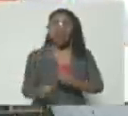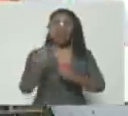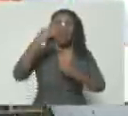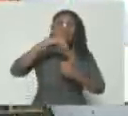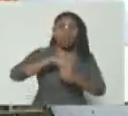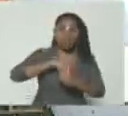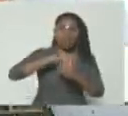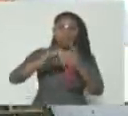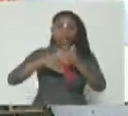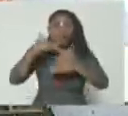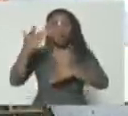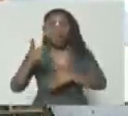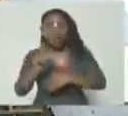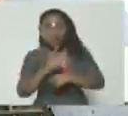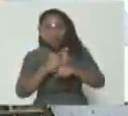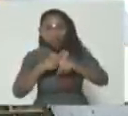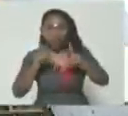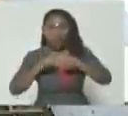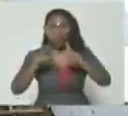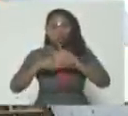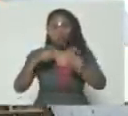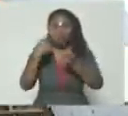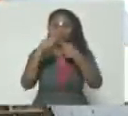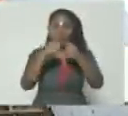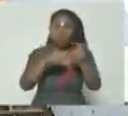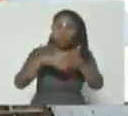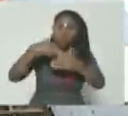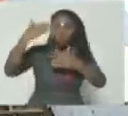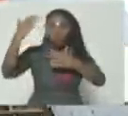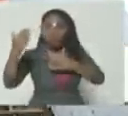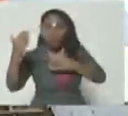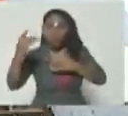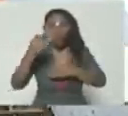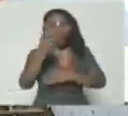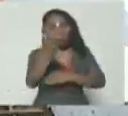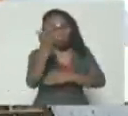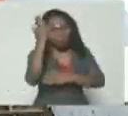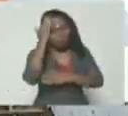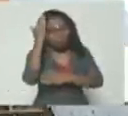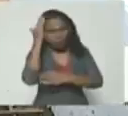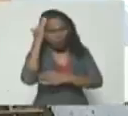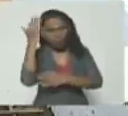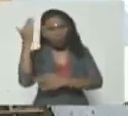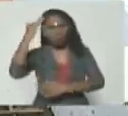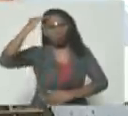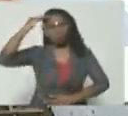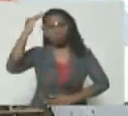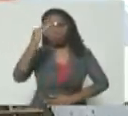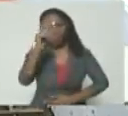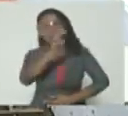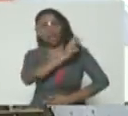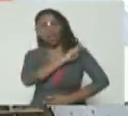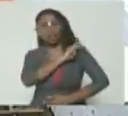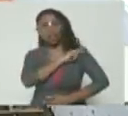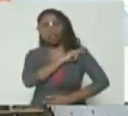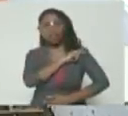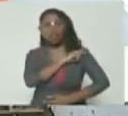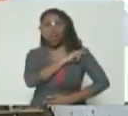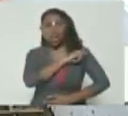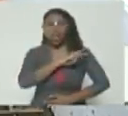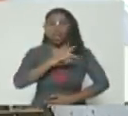de diversificar las exportaciones. Como usted sabe, mi comandante en jefe, Venezuela cuenta con